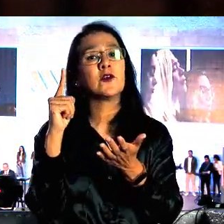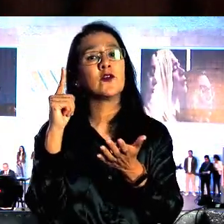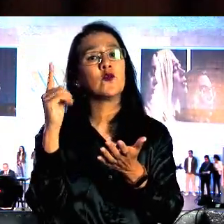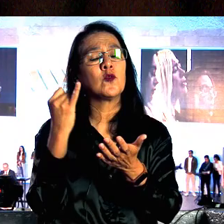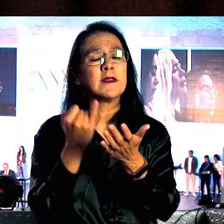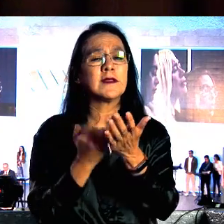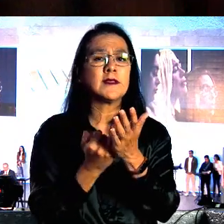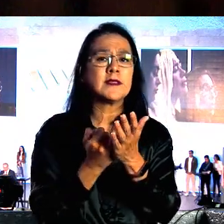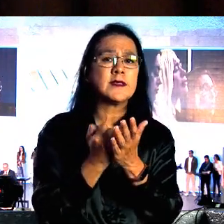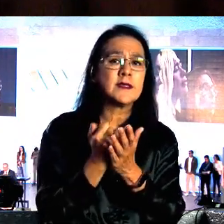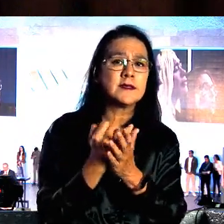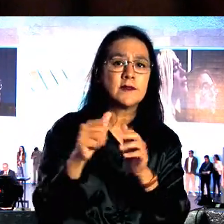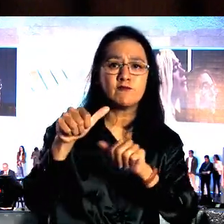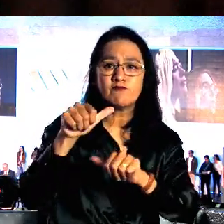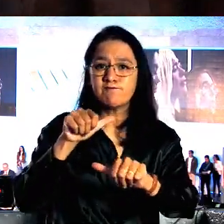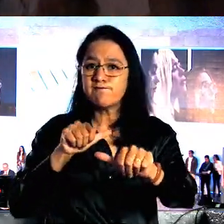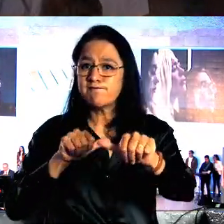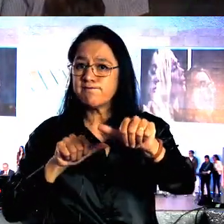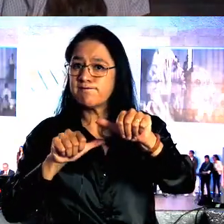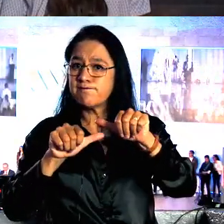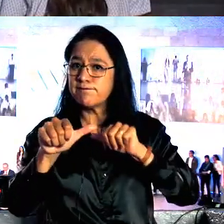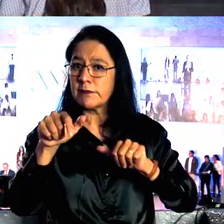decidiste tomar mi lugar en la cruz